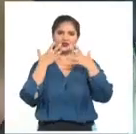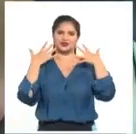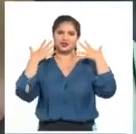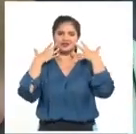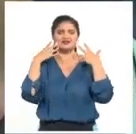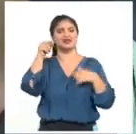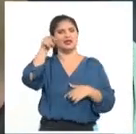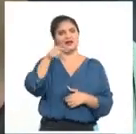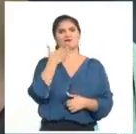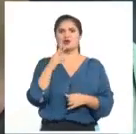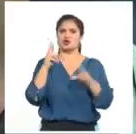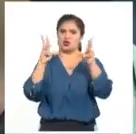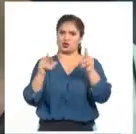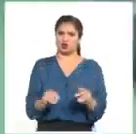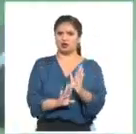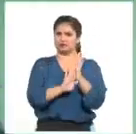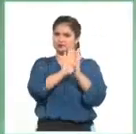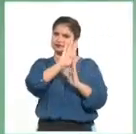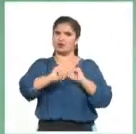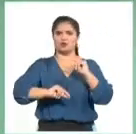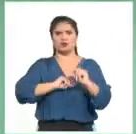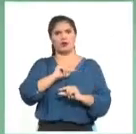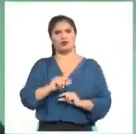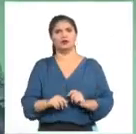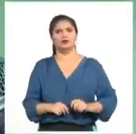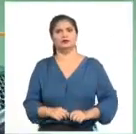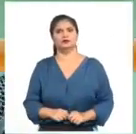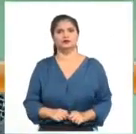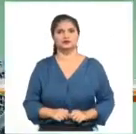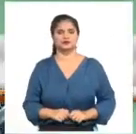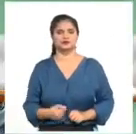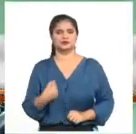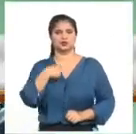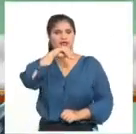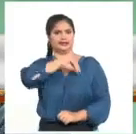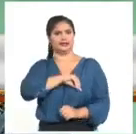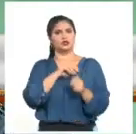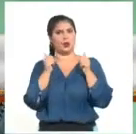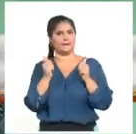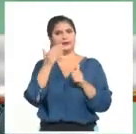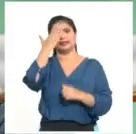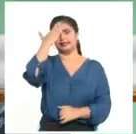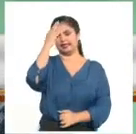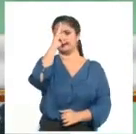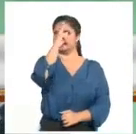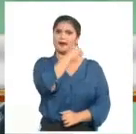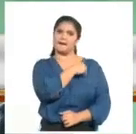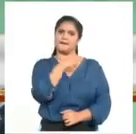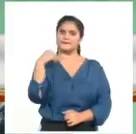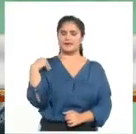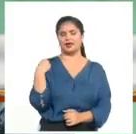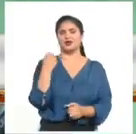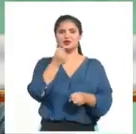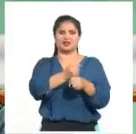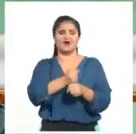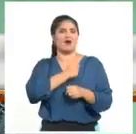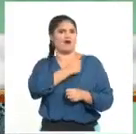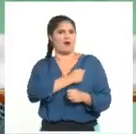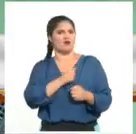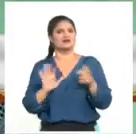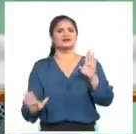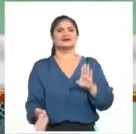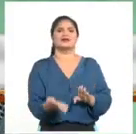él haya salido bien y se está recuperando súper bien. Bien, me siento bien, agradecido de los médicos que me han salvado la vida.